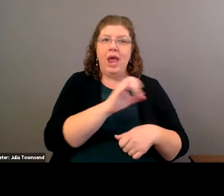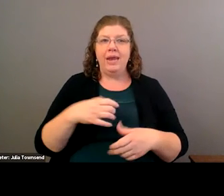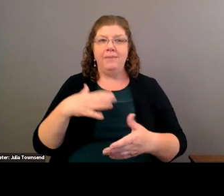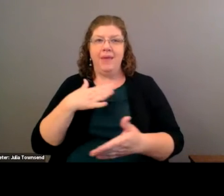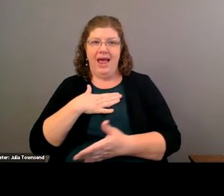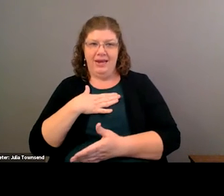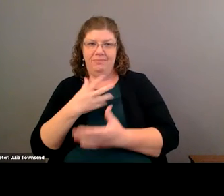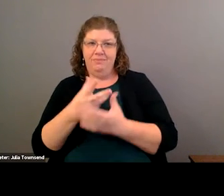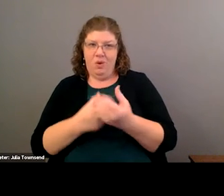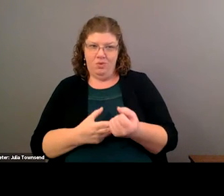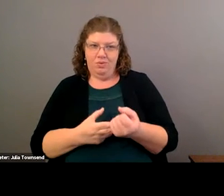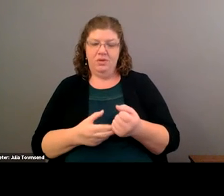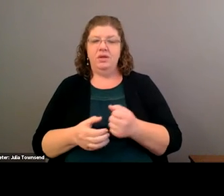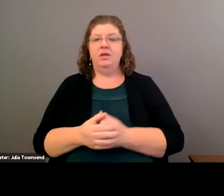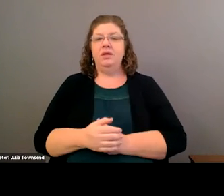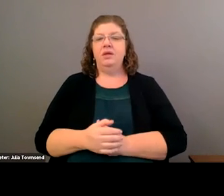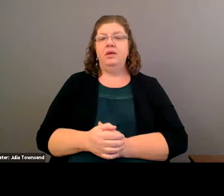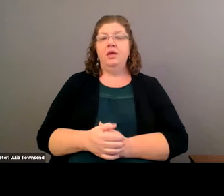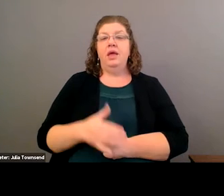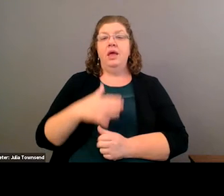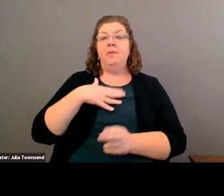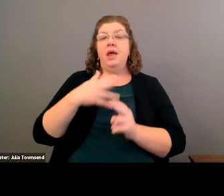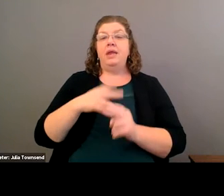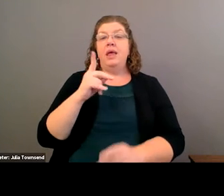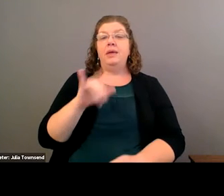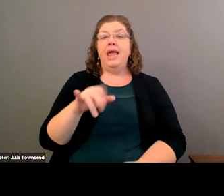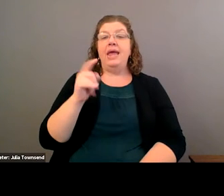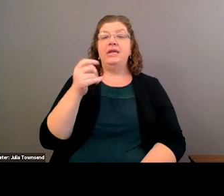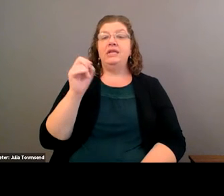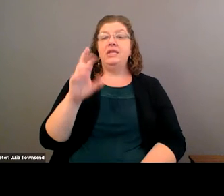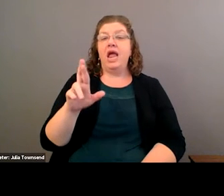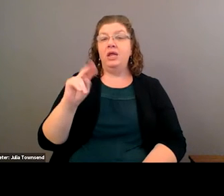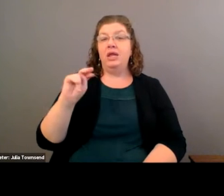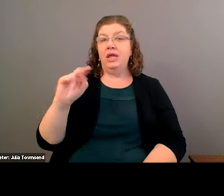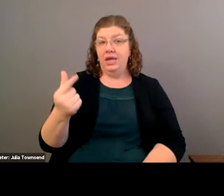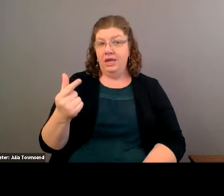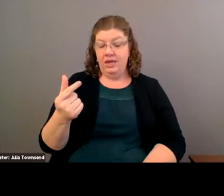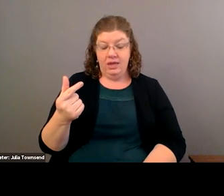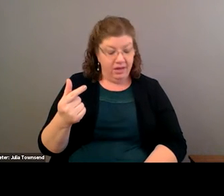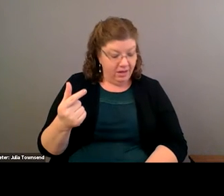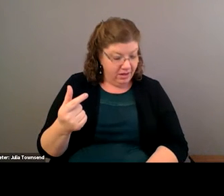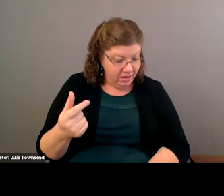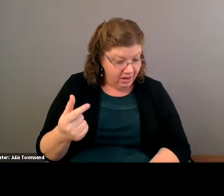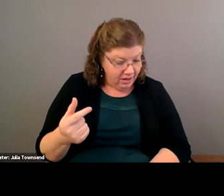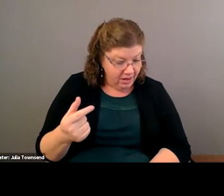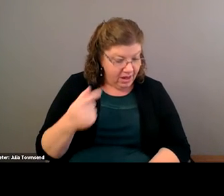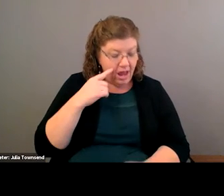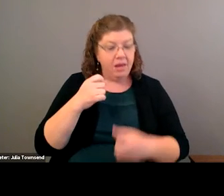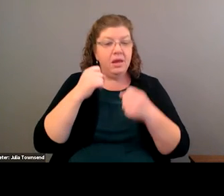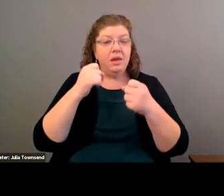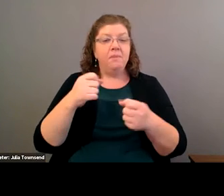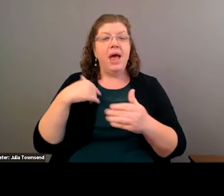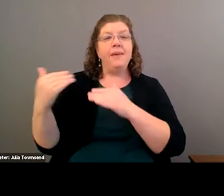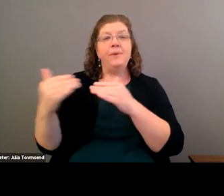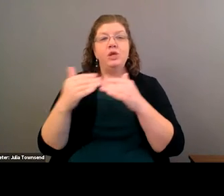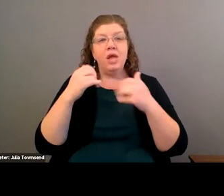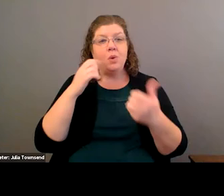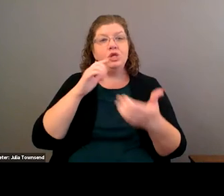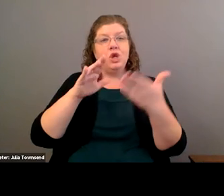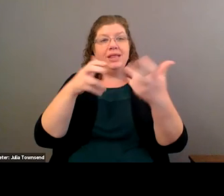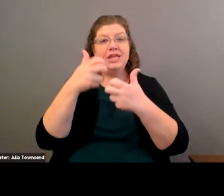discurso y el mío. Yo soy Kay Taylor y soy estudiante de Goleta Valley Junior